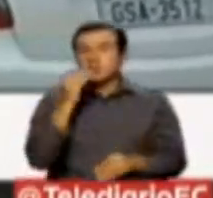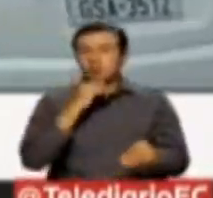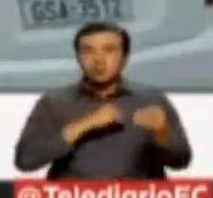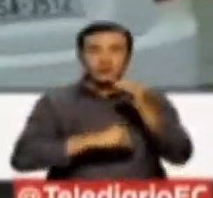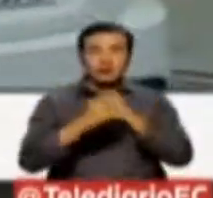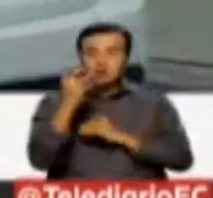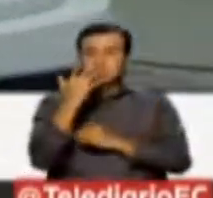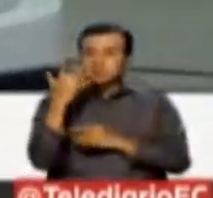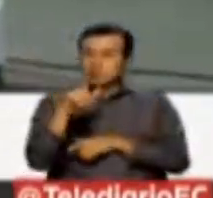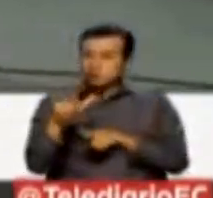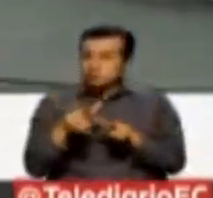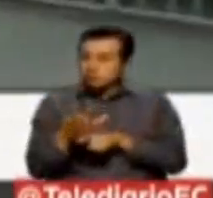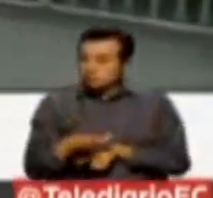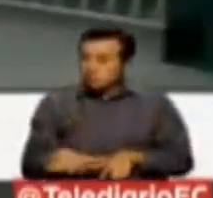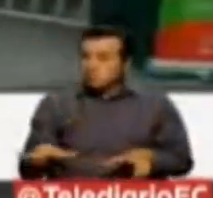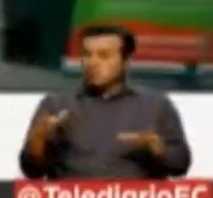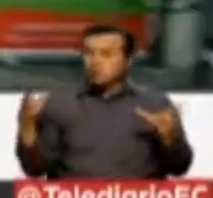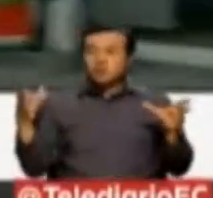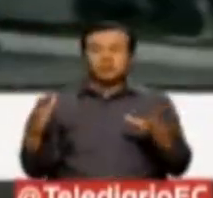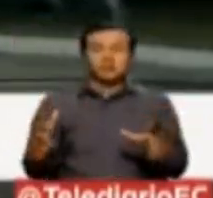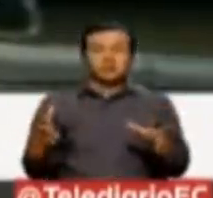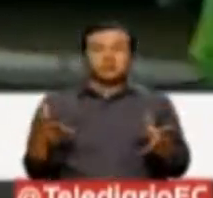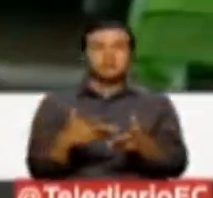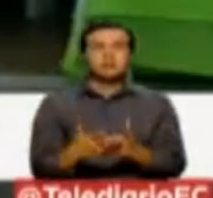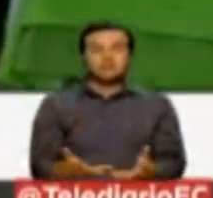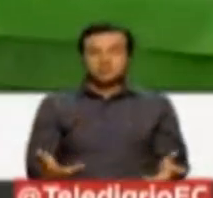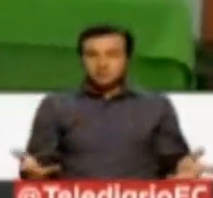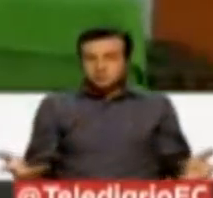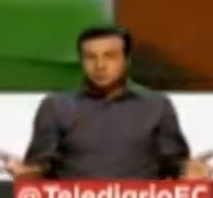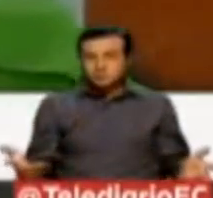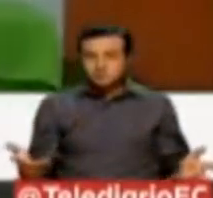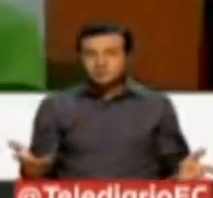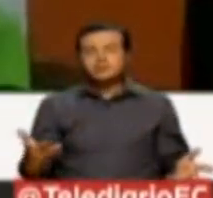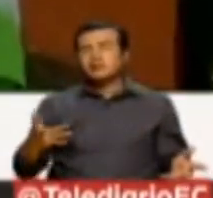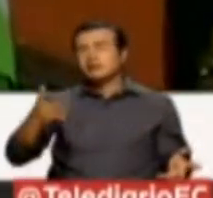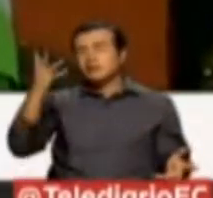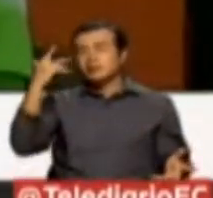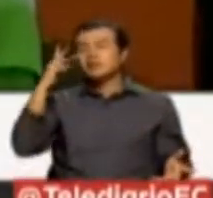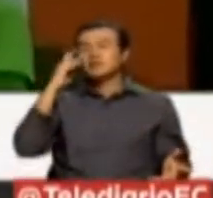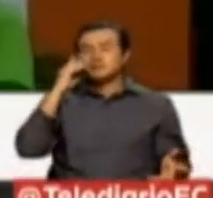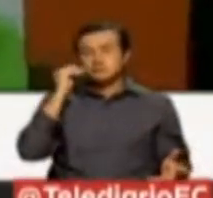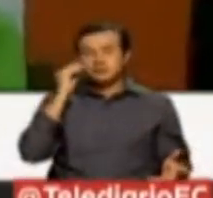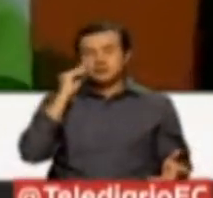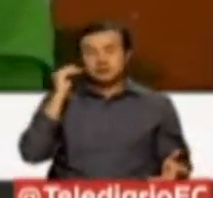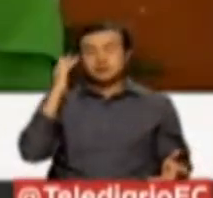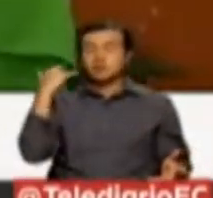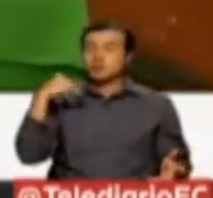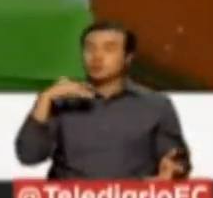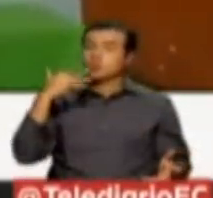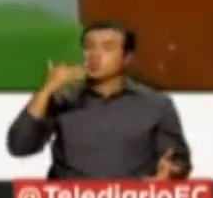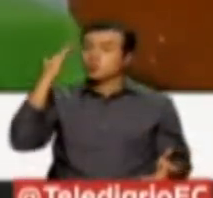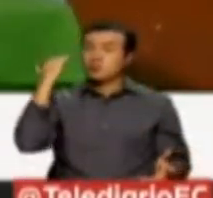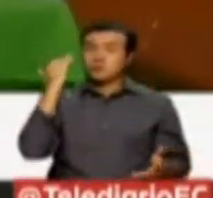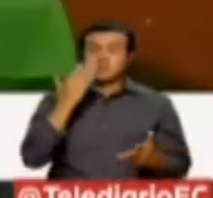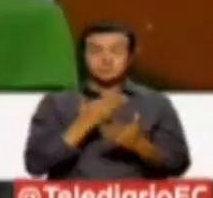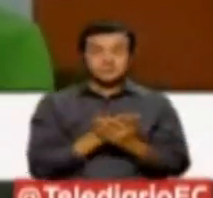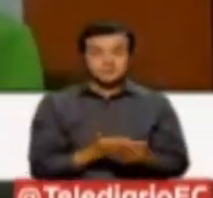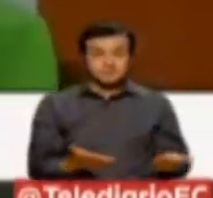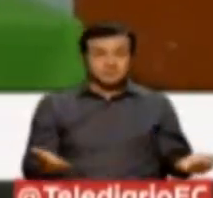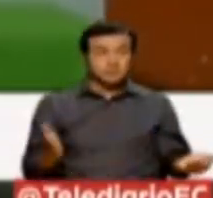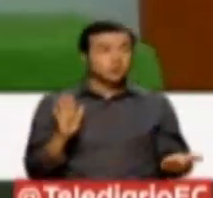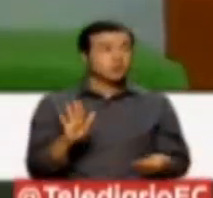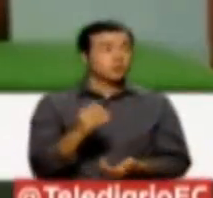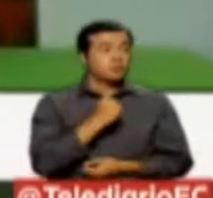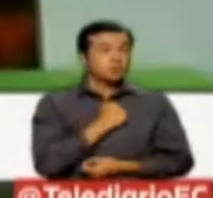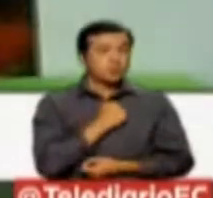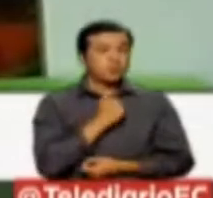calientito es este local que tiene una historia. Es un local que realmente su